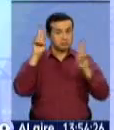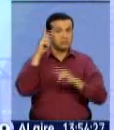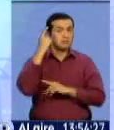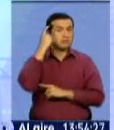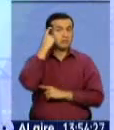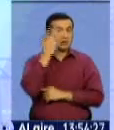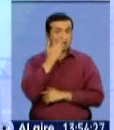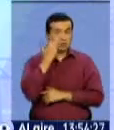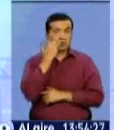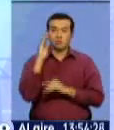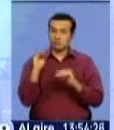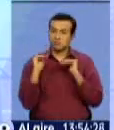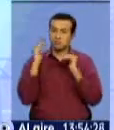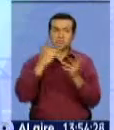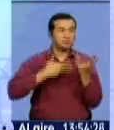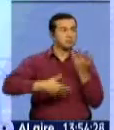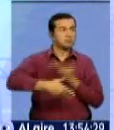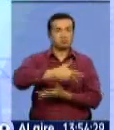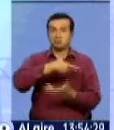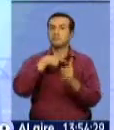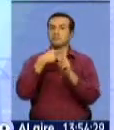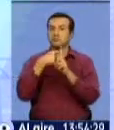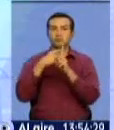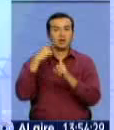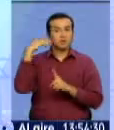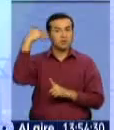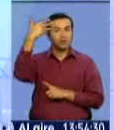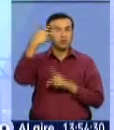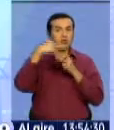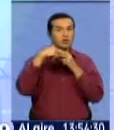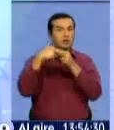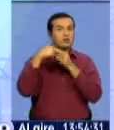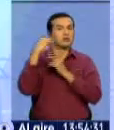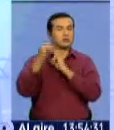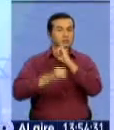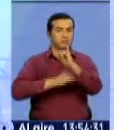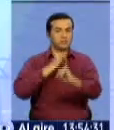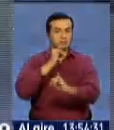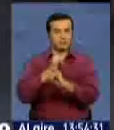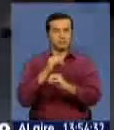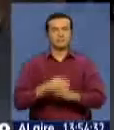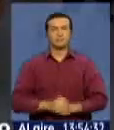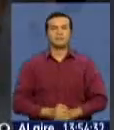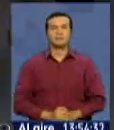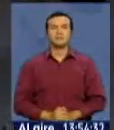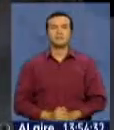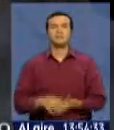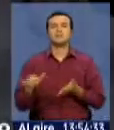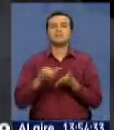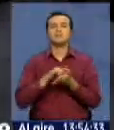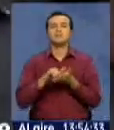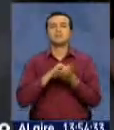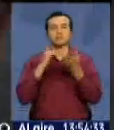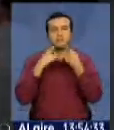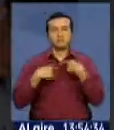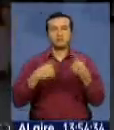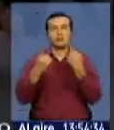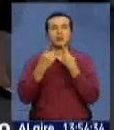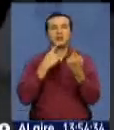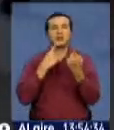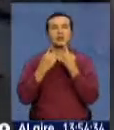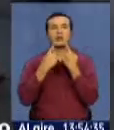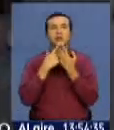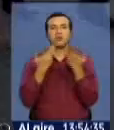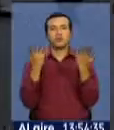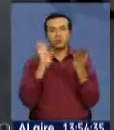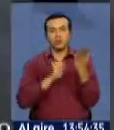permitirá propiciar un ambiente favorable para futuras relaciones internacionales. En Nueva York compartió el mensaje de diálogo que promulga